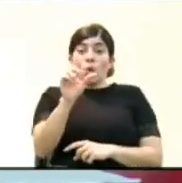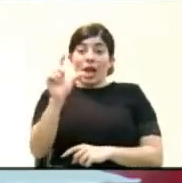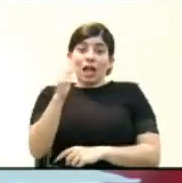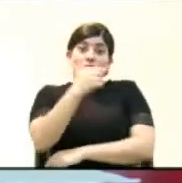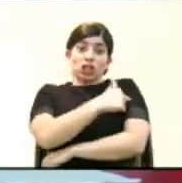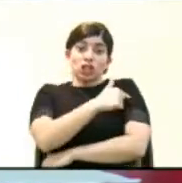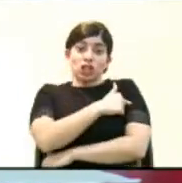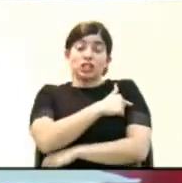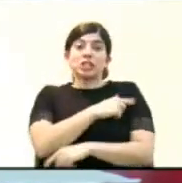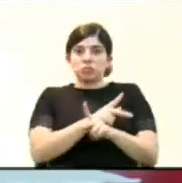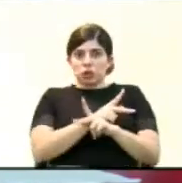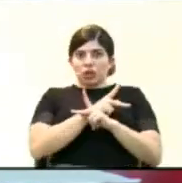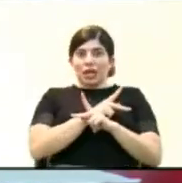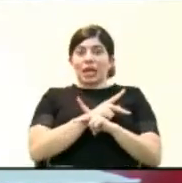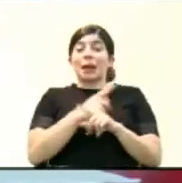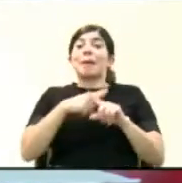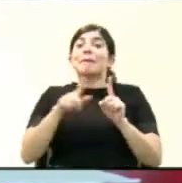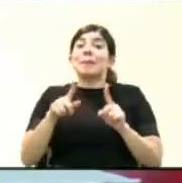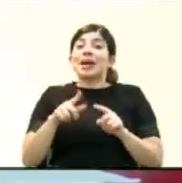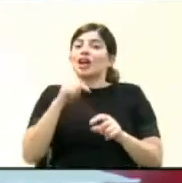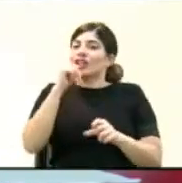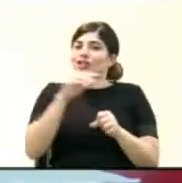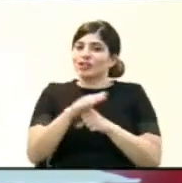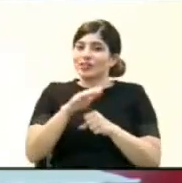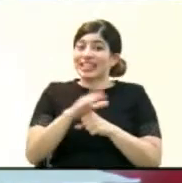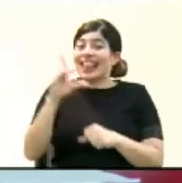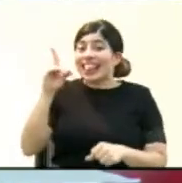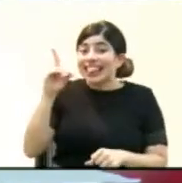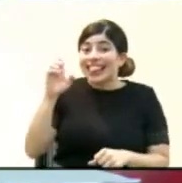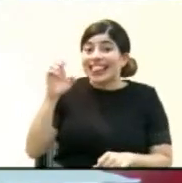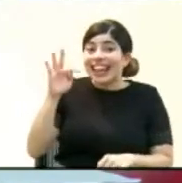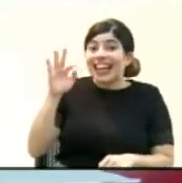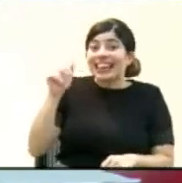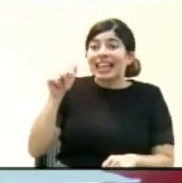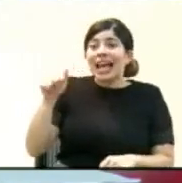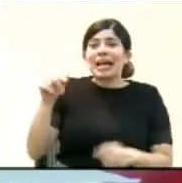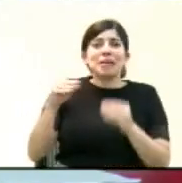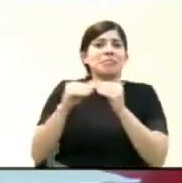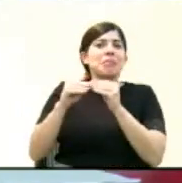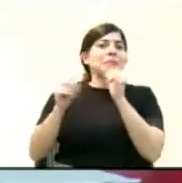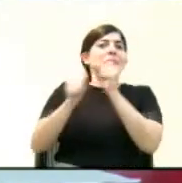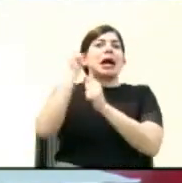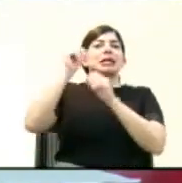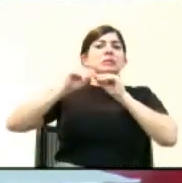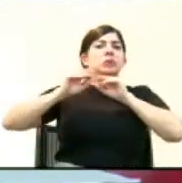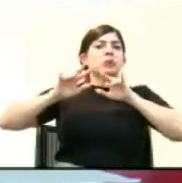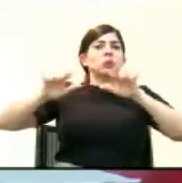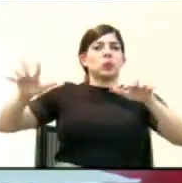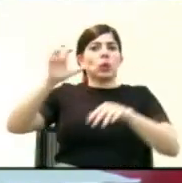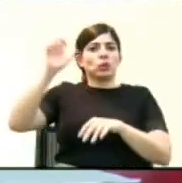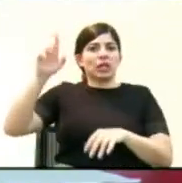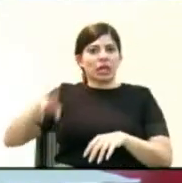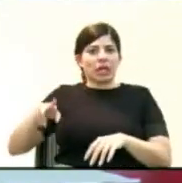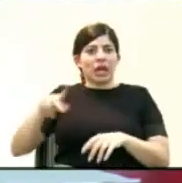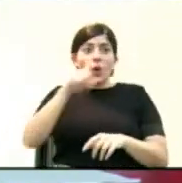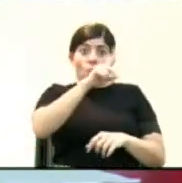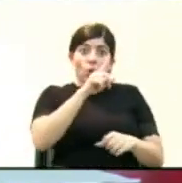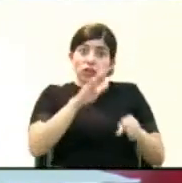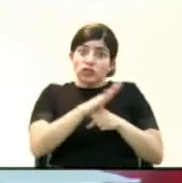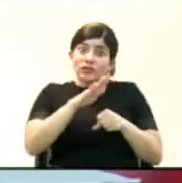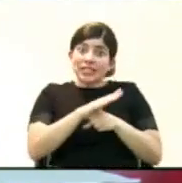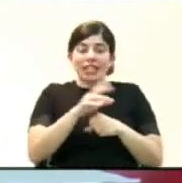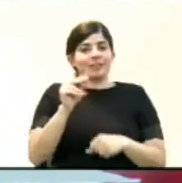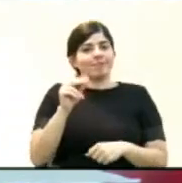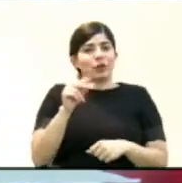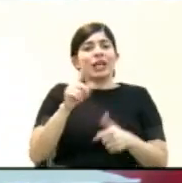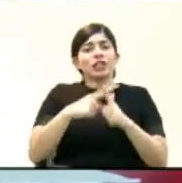tanto, y menos con la variante Delta, que ya es la variante dominante en Costa Rica. Entonces,